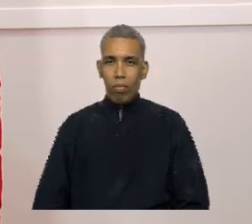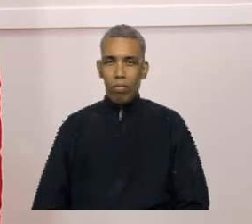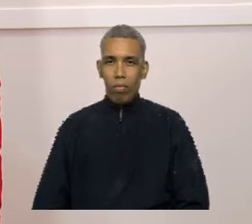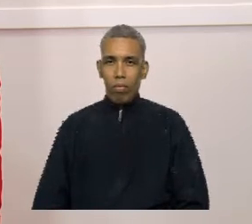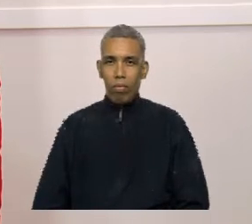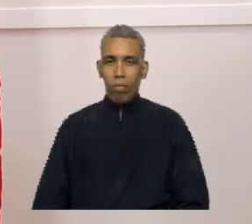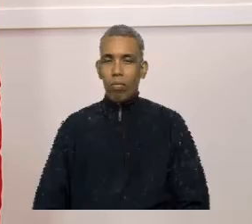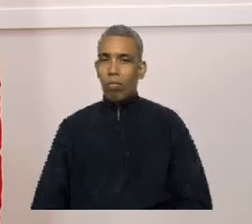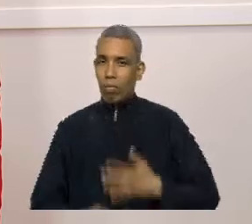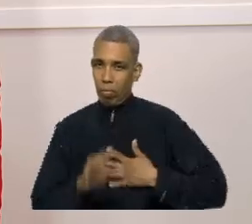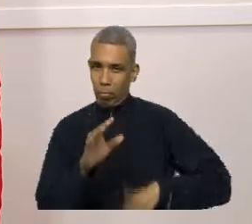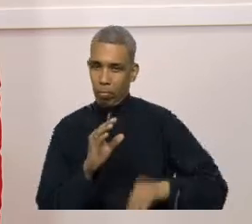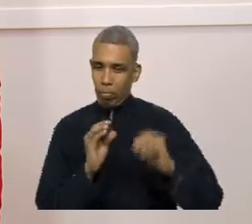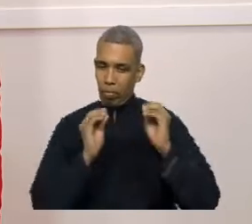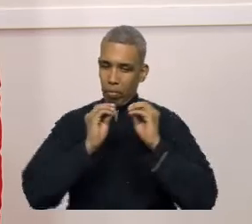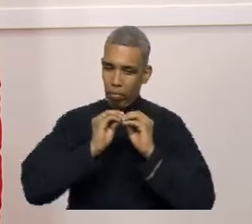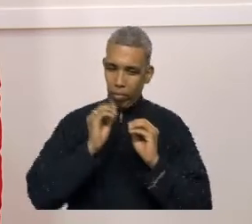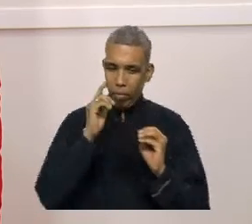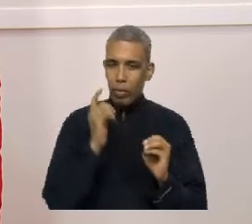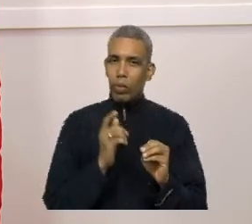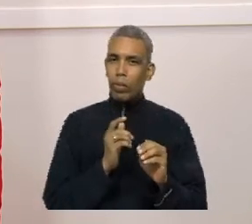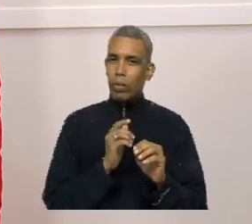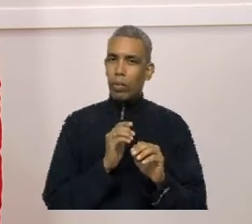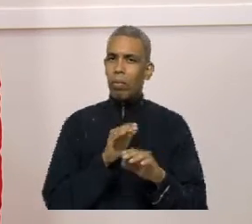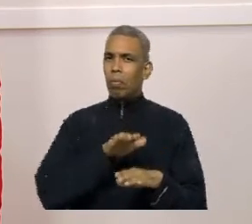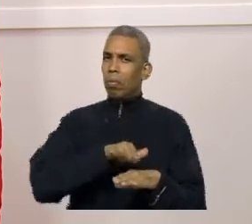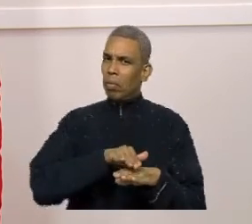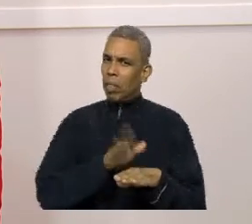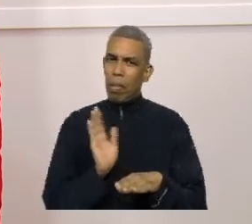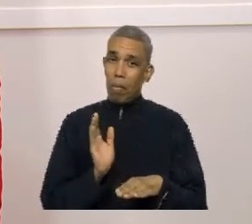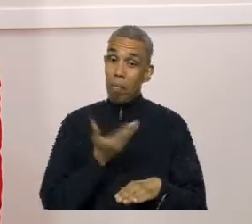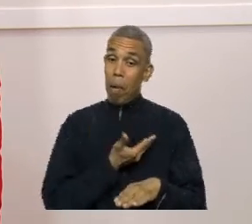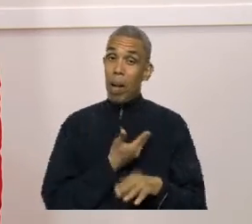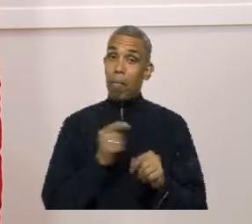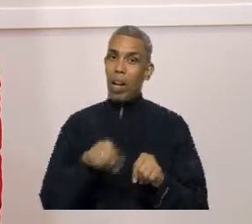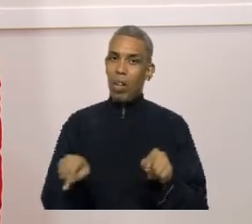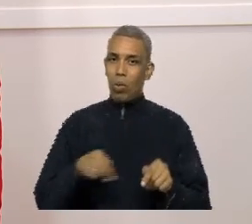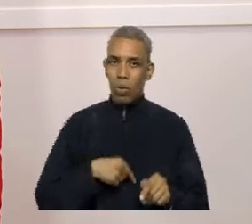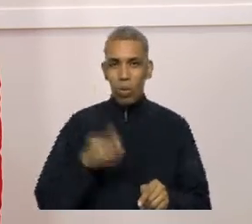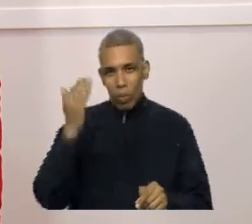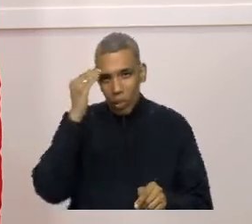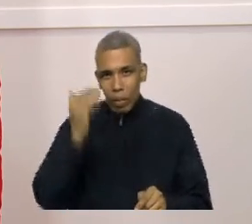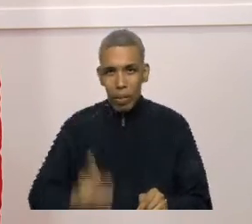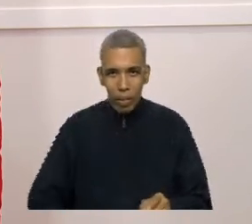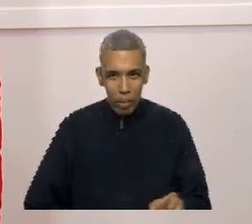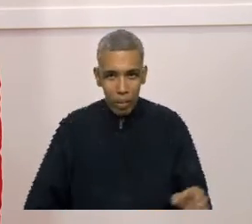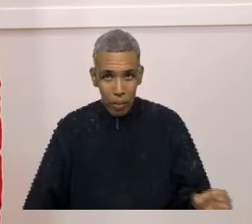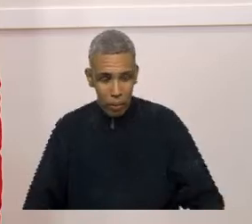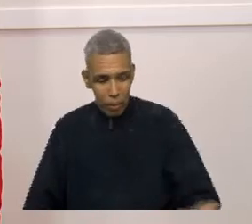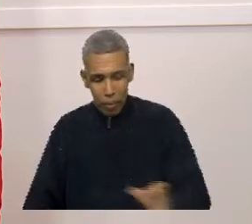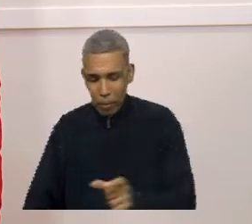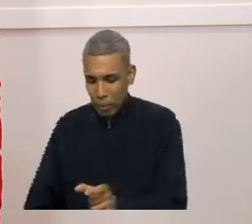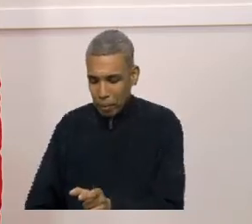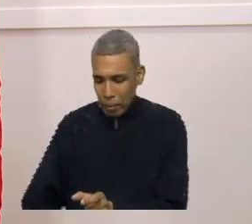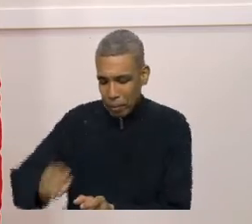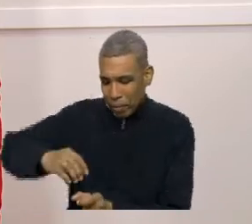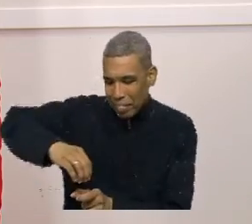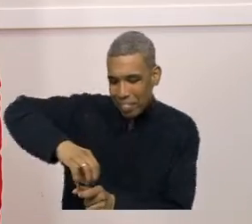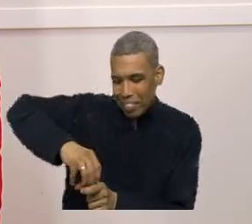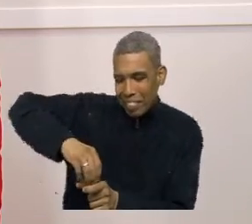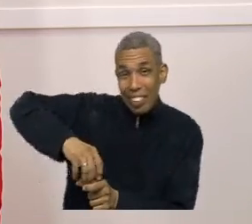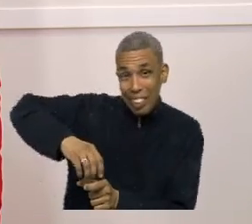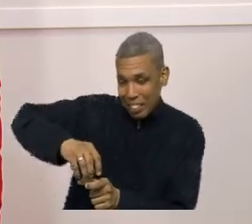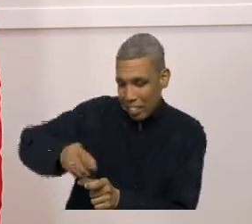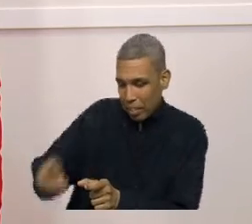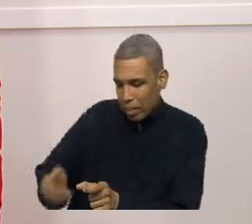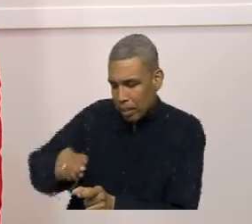es la leche. Hay mamitas que usan el Vivaporú, que también usan las aguas de eucalipto, las